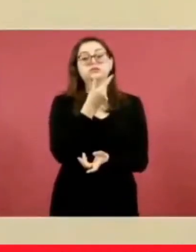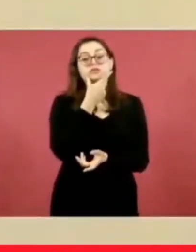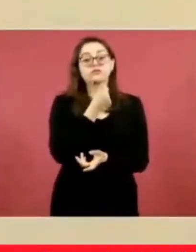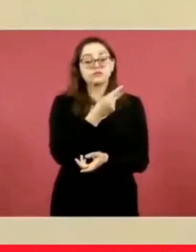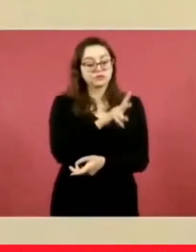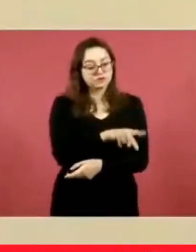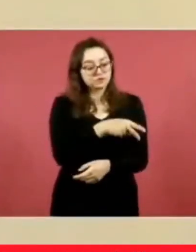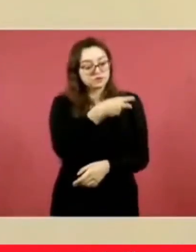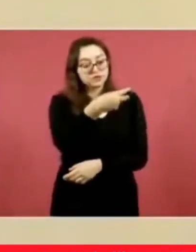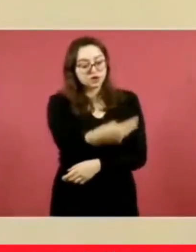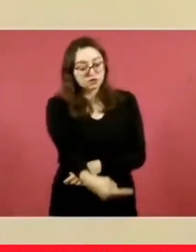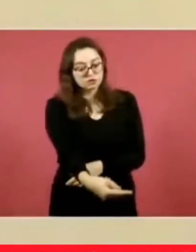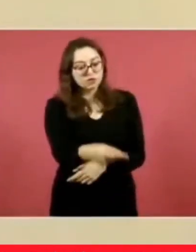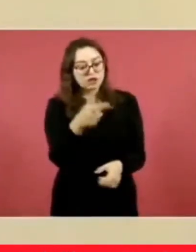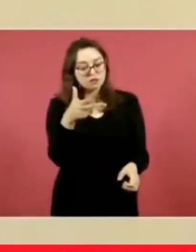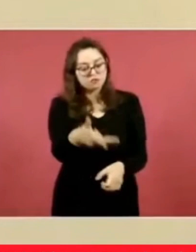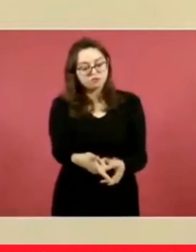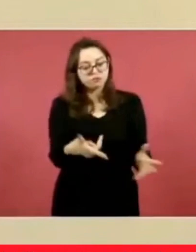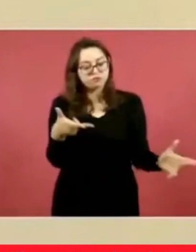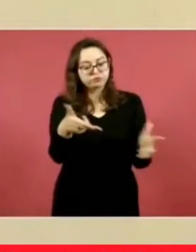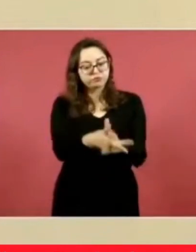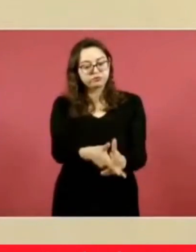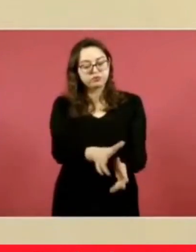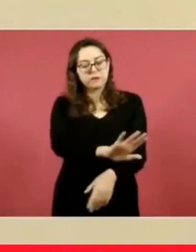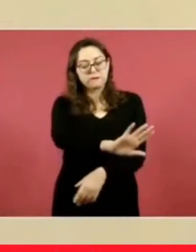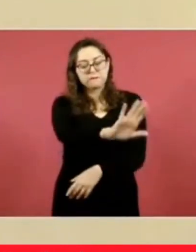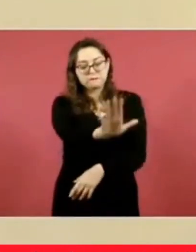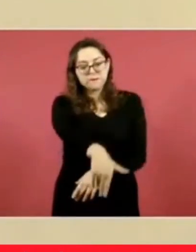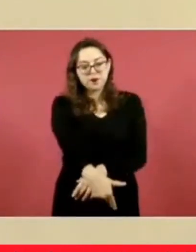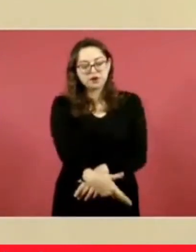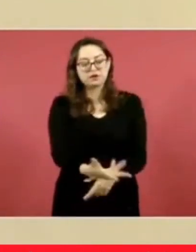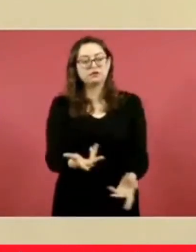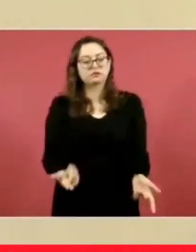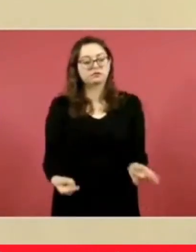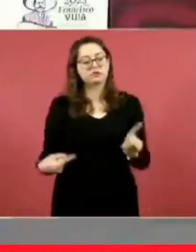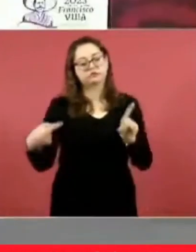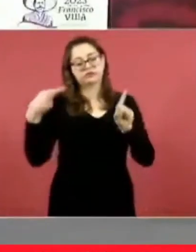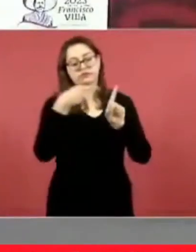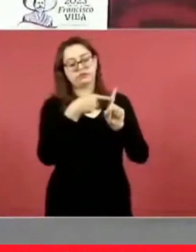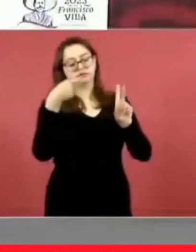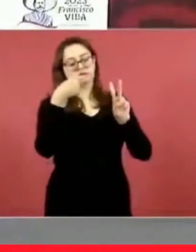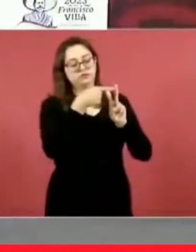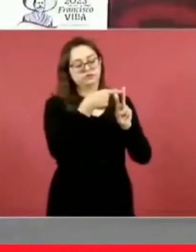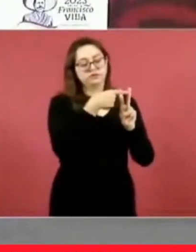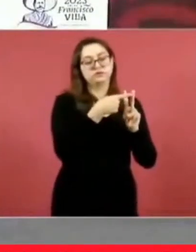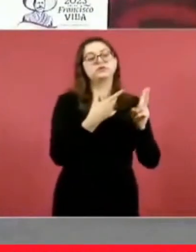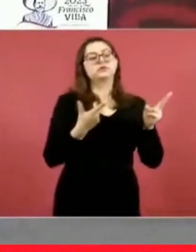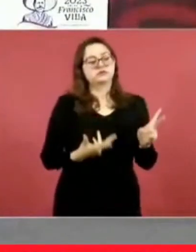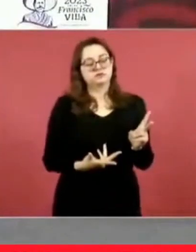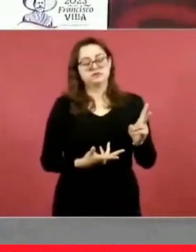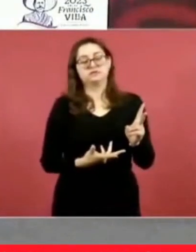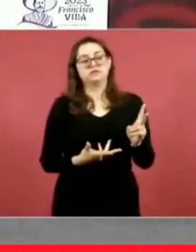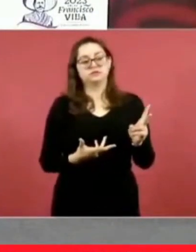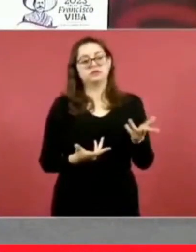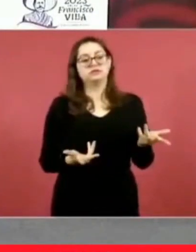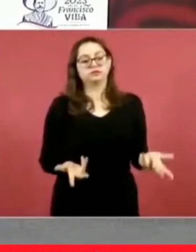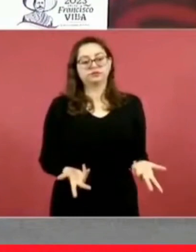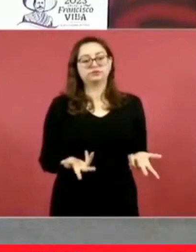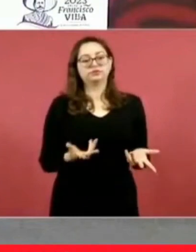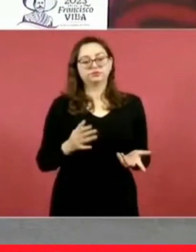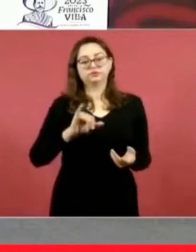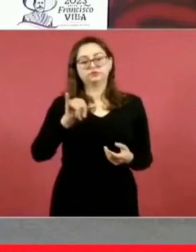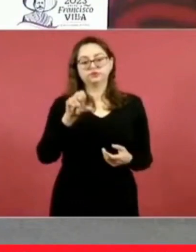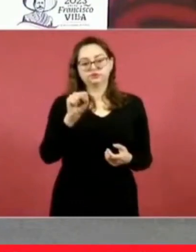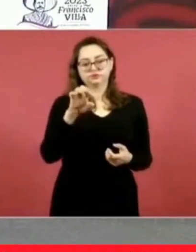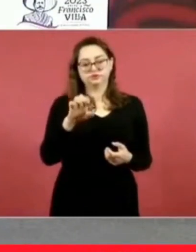a Ejido San Pedro en la Colonia Ampliación San Pablo en compañía de otra persona momento en que llegó el hoy detenido y